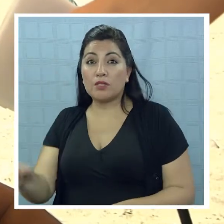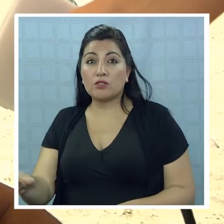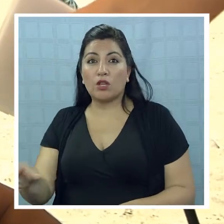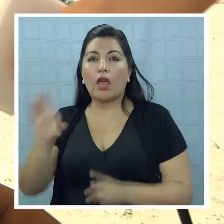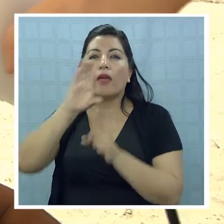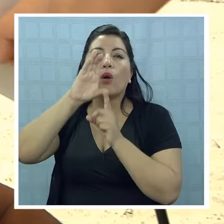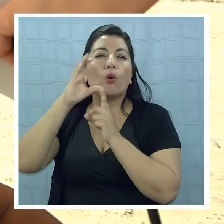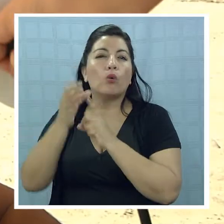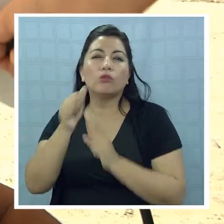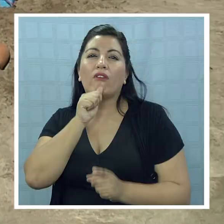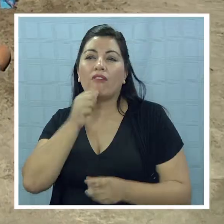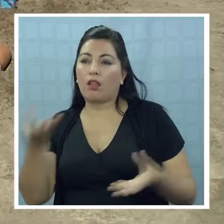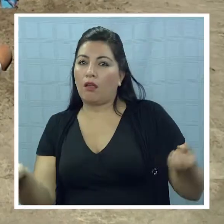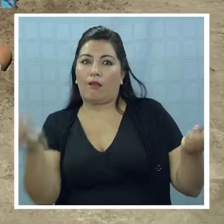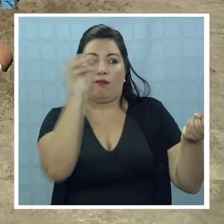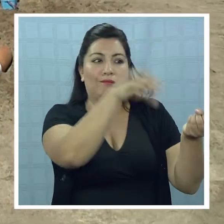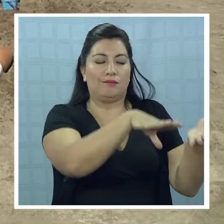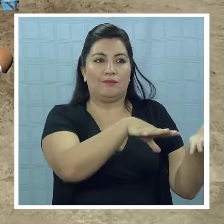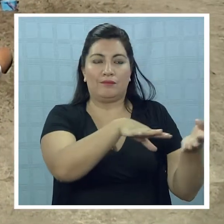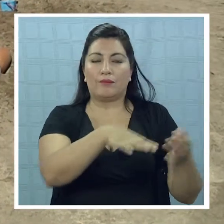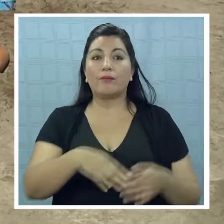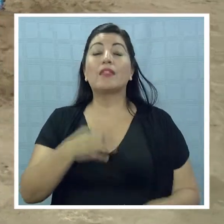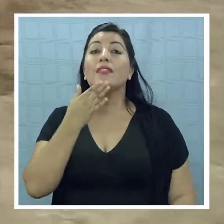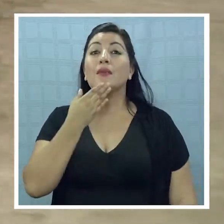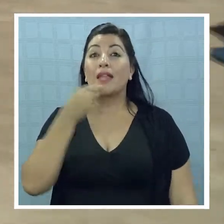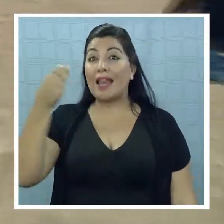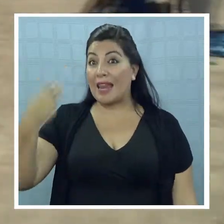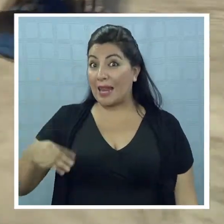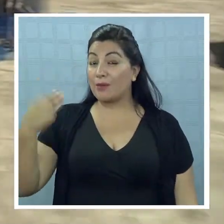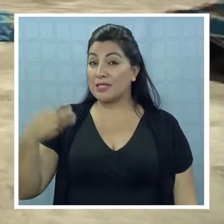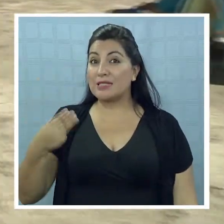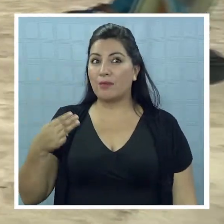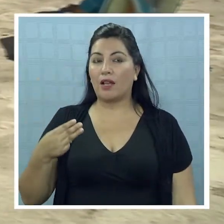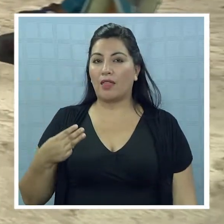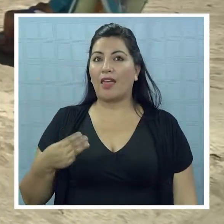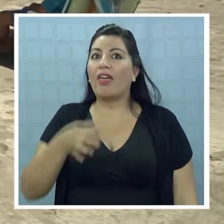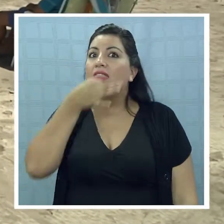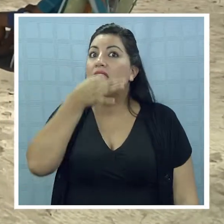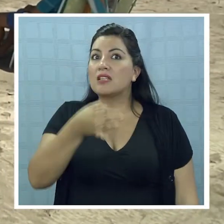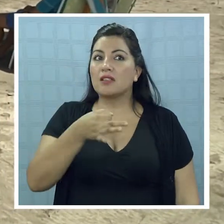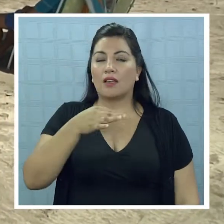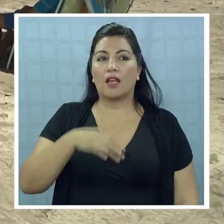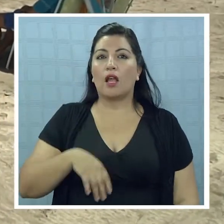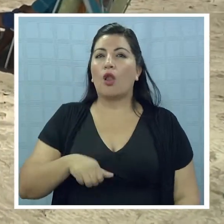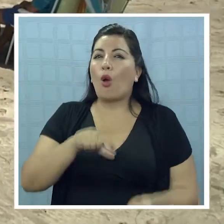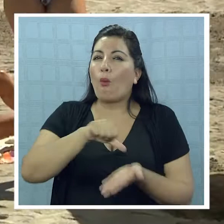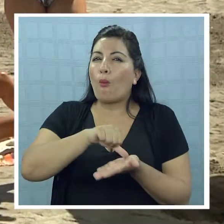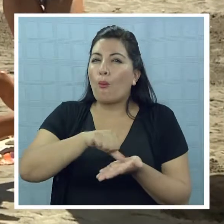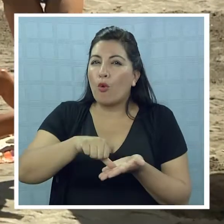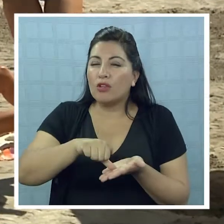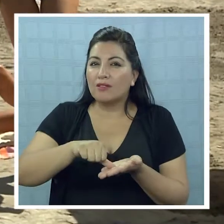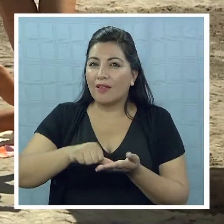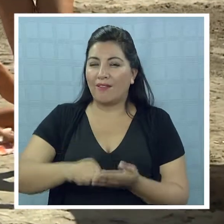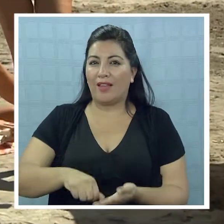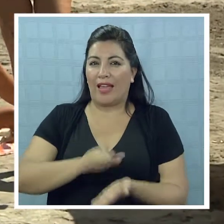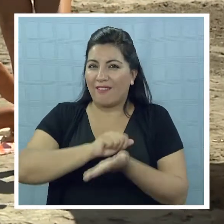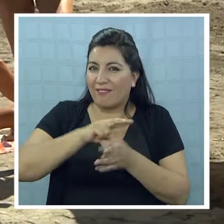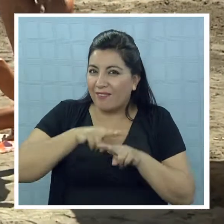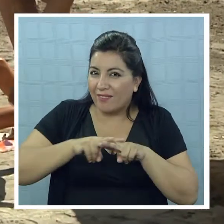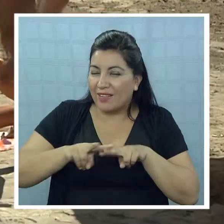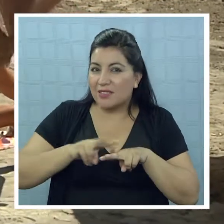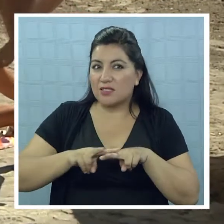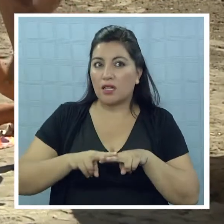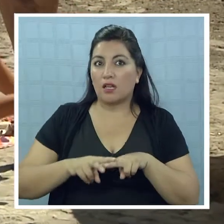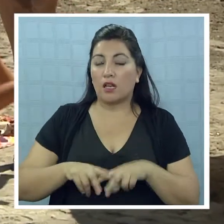la gente tenga cultura, ¿no? Y aunque desde la Municipalidad de Iquique se ha anunciado que multarán a quienes sorprendan arrojando escombros o basura